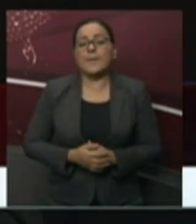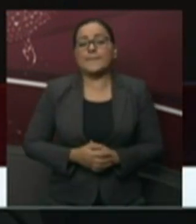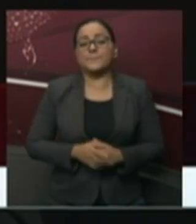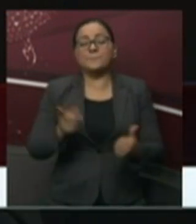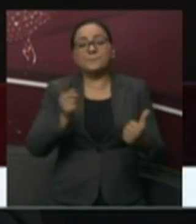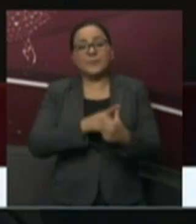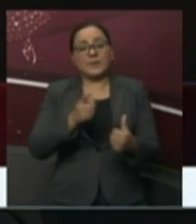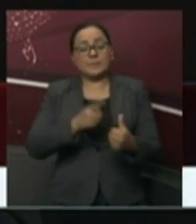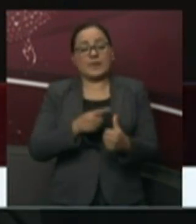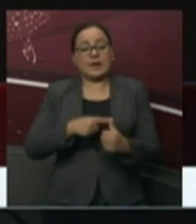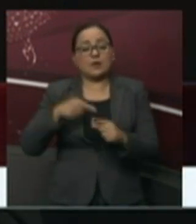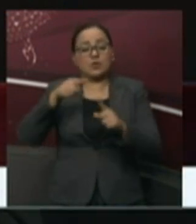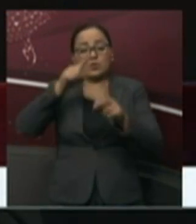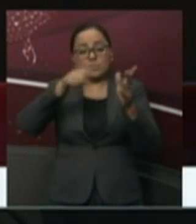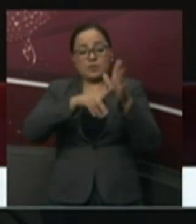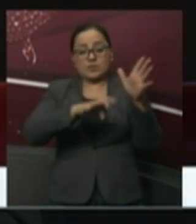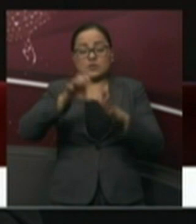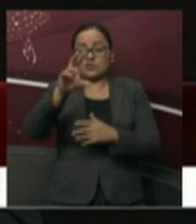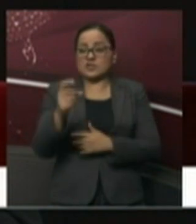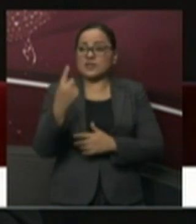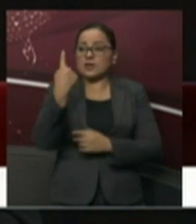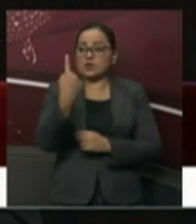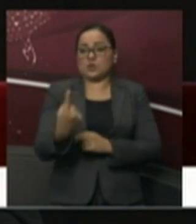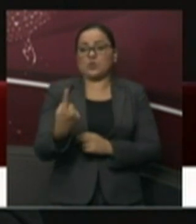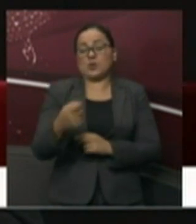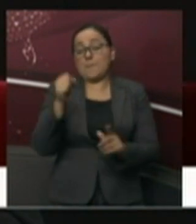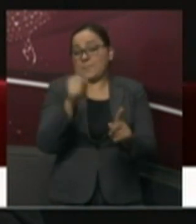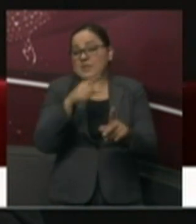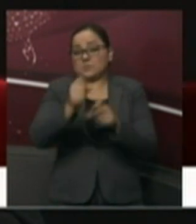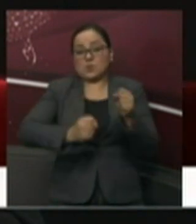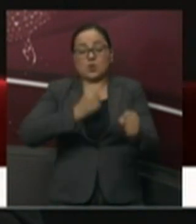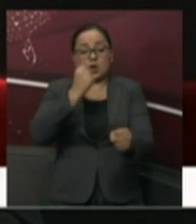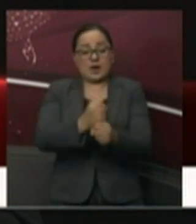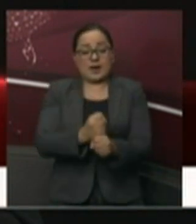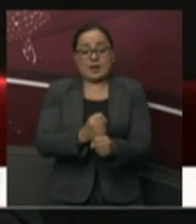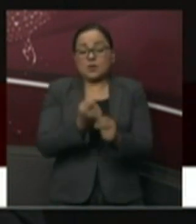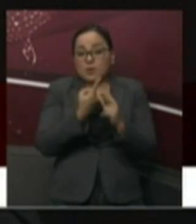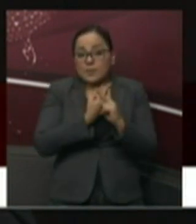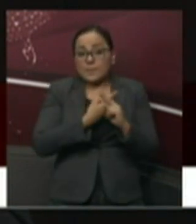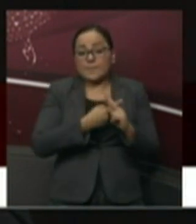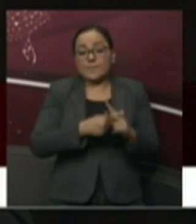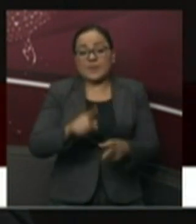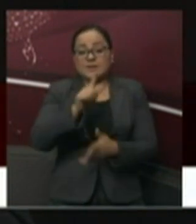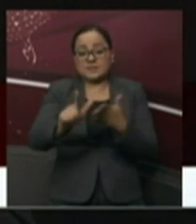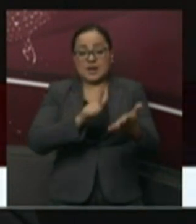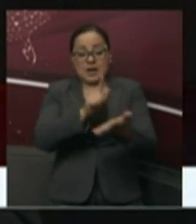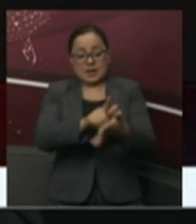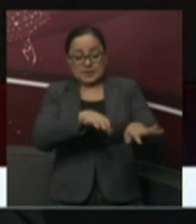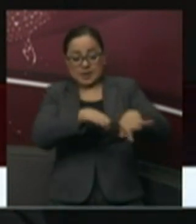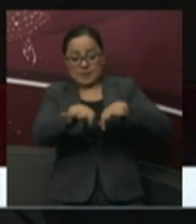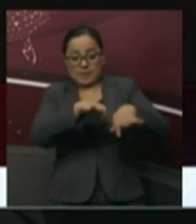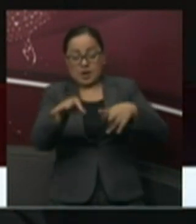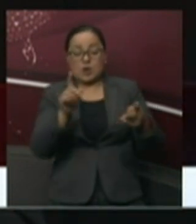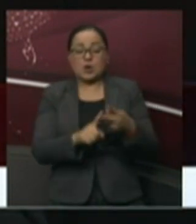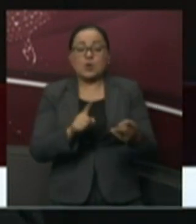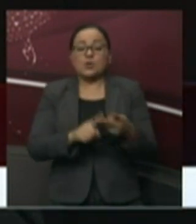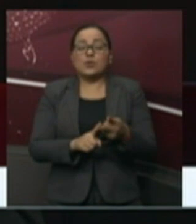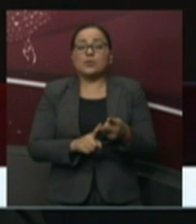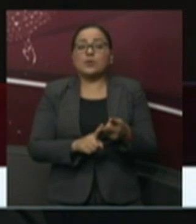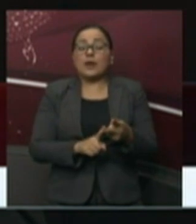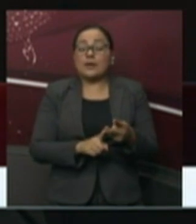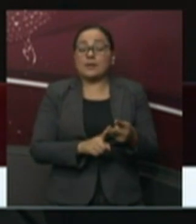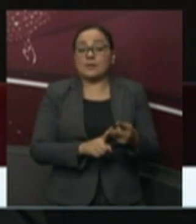de 1931, que además es el año en que aparece la ley del trabajo,